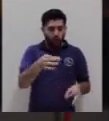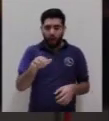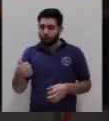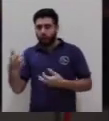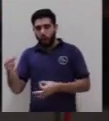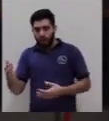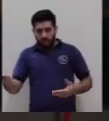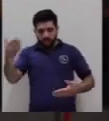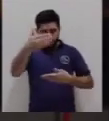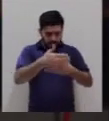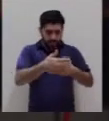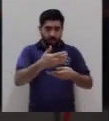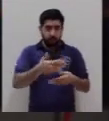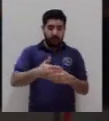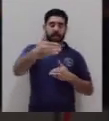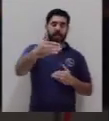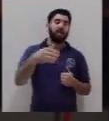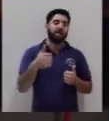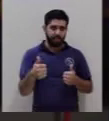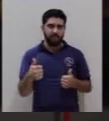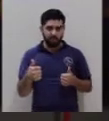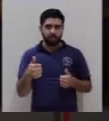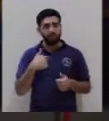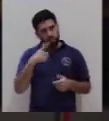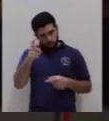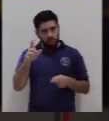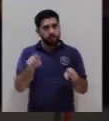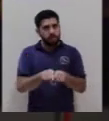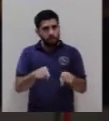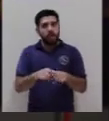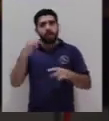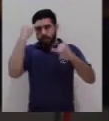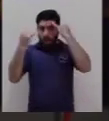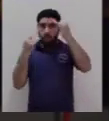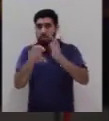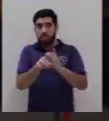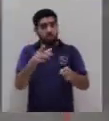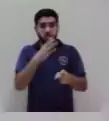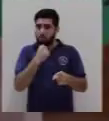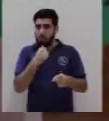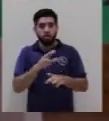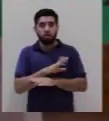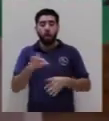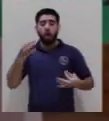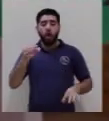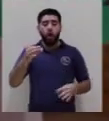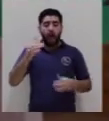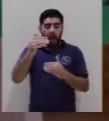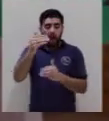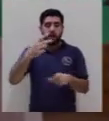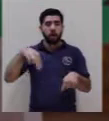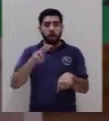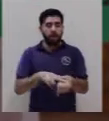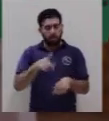en oficio y no podemos salir de casa, ¿verdad? Exacto. Entonces necesitamos nosotros tener imaginación. Entonces,